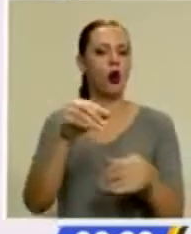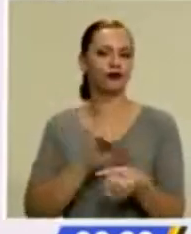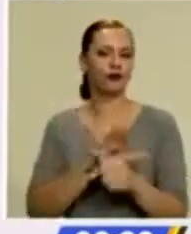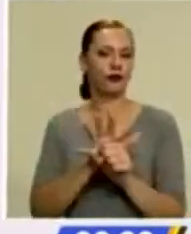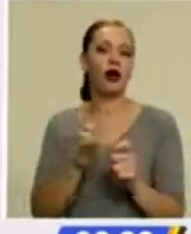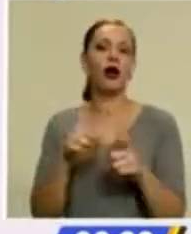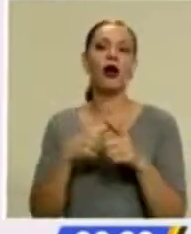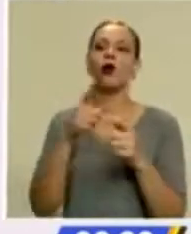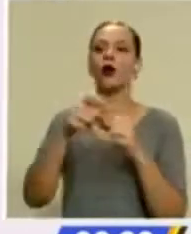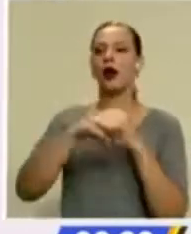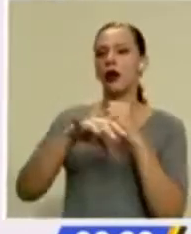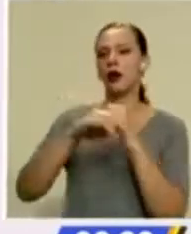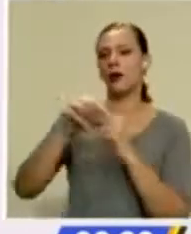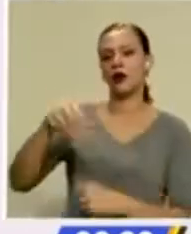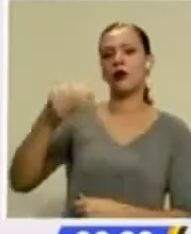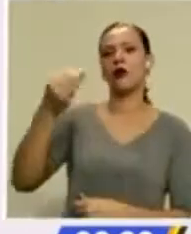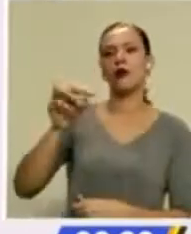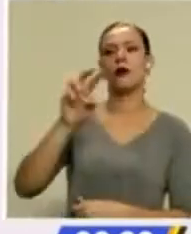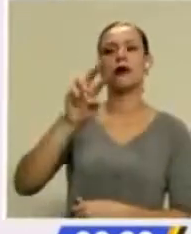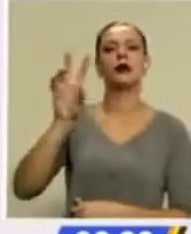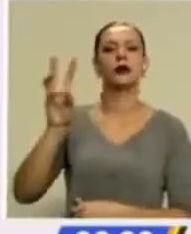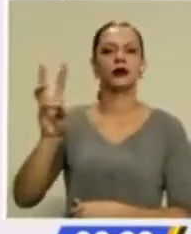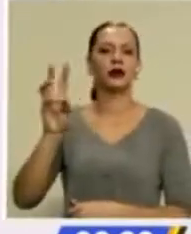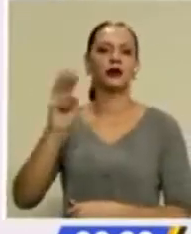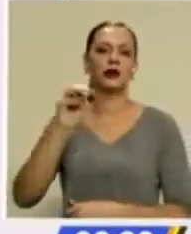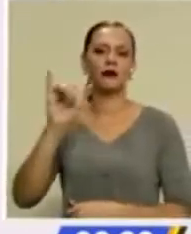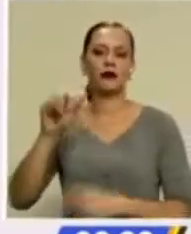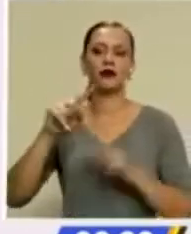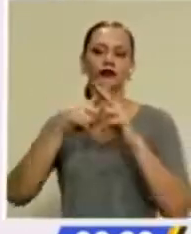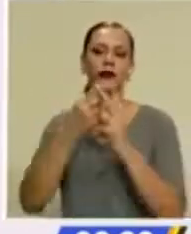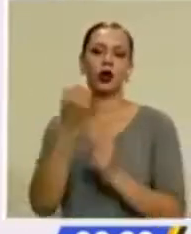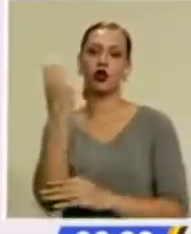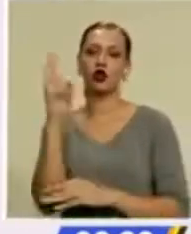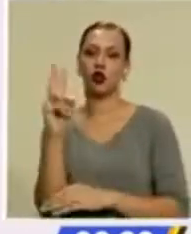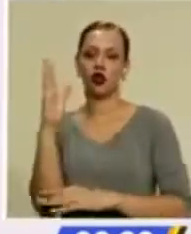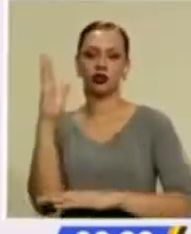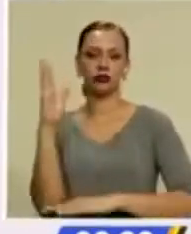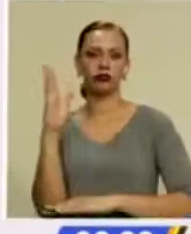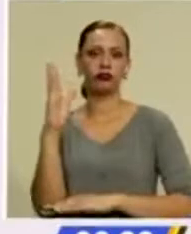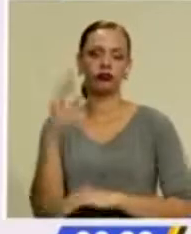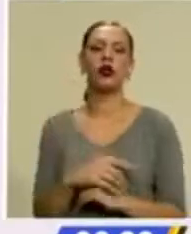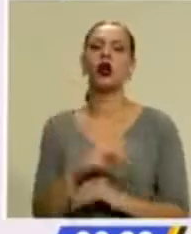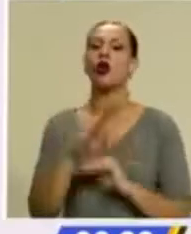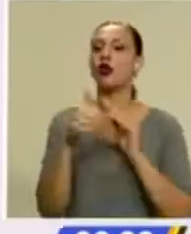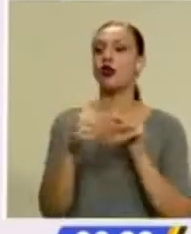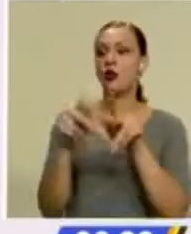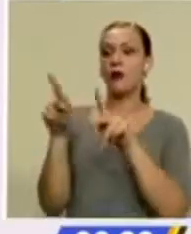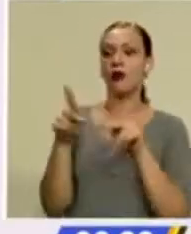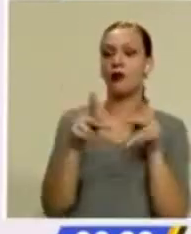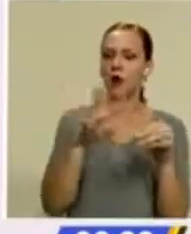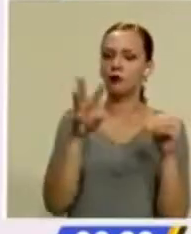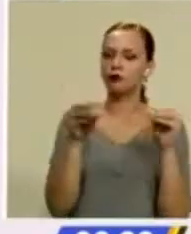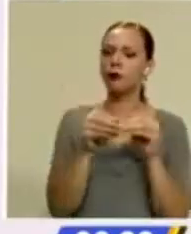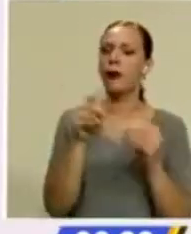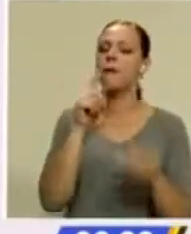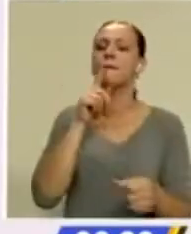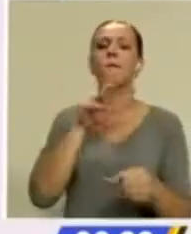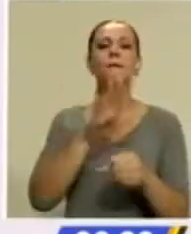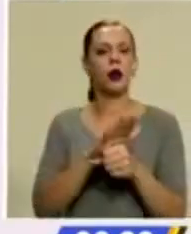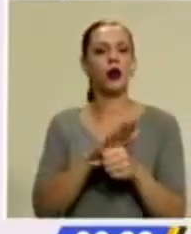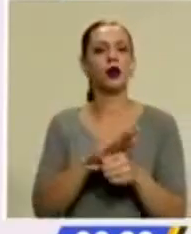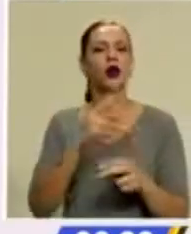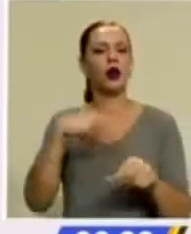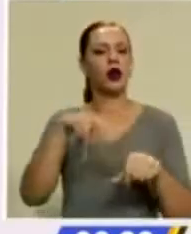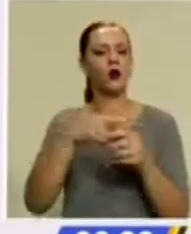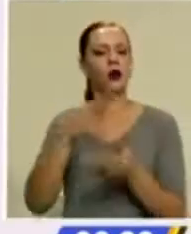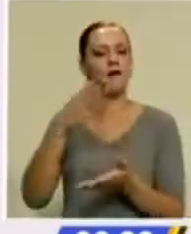es parte de la campaña de hoy miércoles 26 de mayo, que iniciará a las 12:00 PM, en donde todo el mundo se suma al Pacto Nacional Frena